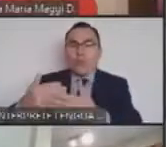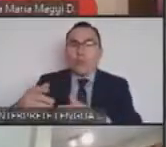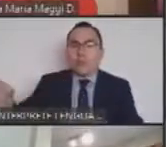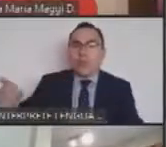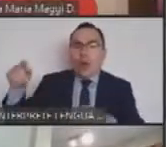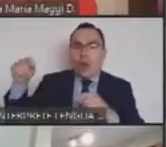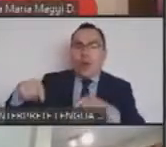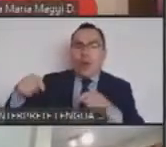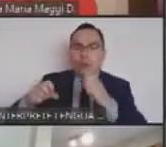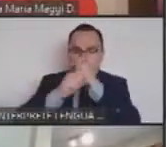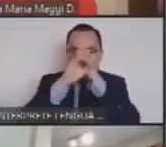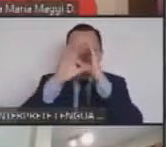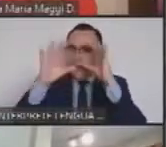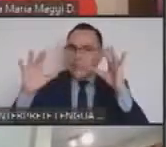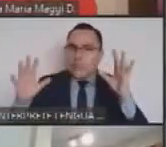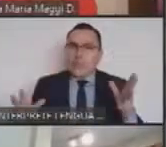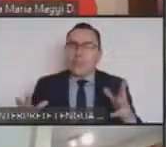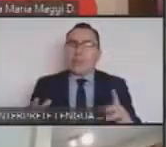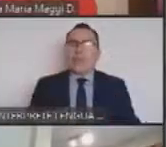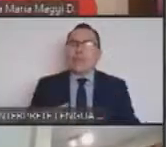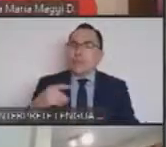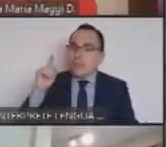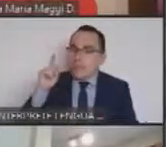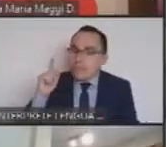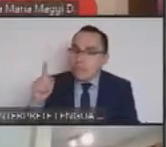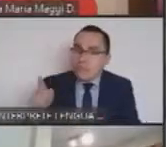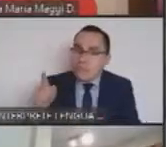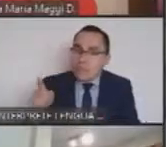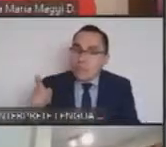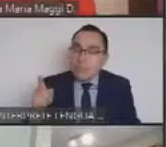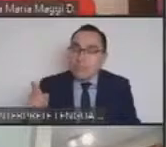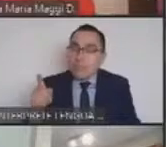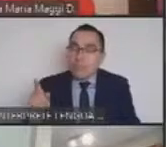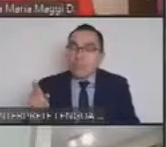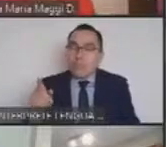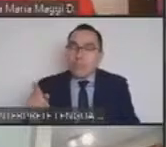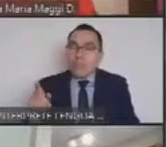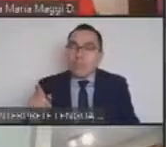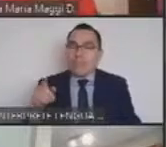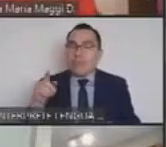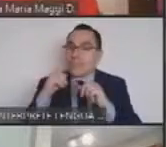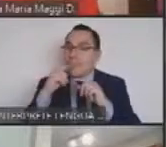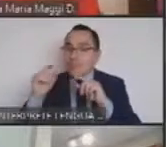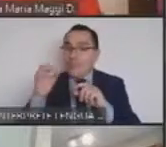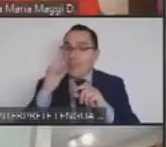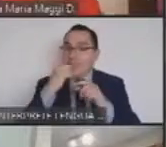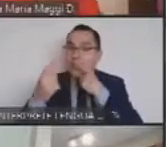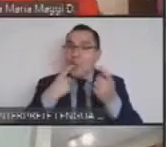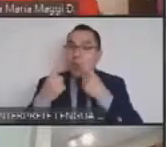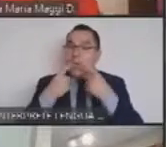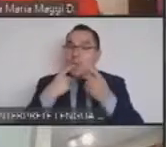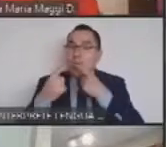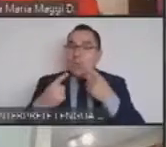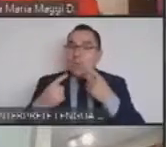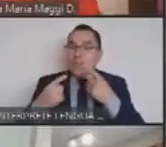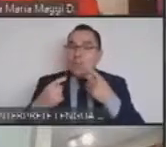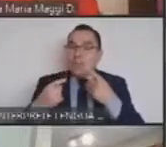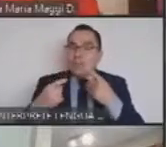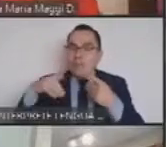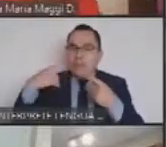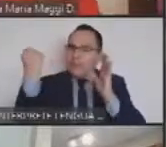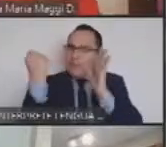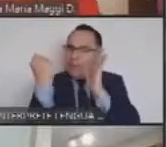completamente transparentes, y esto es una situación evidentemente que marca un